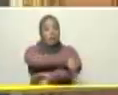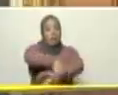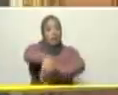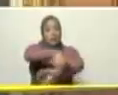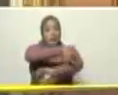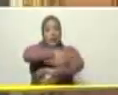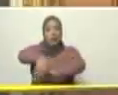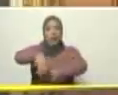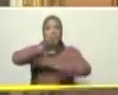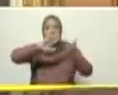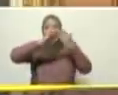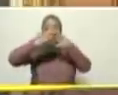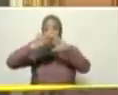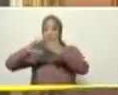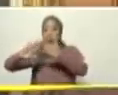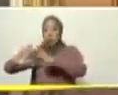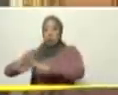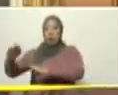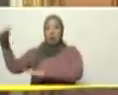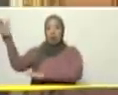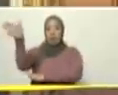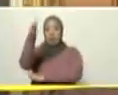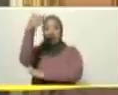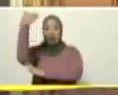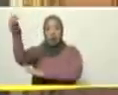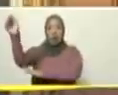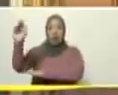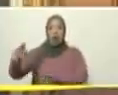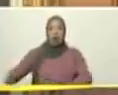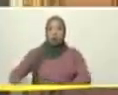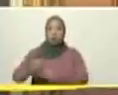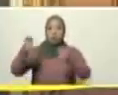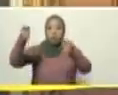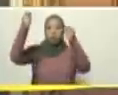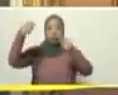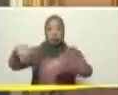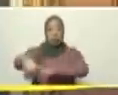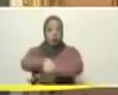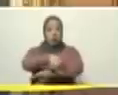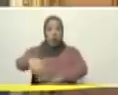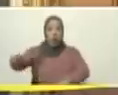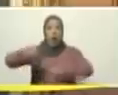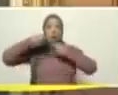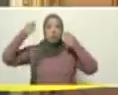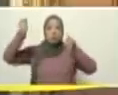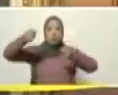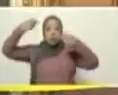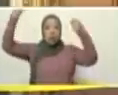pueblo levantó barricadas en carreteras, autopistas,